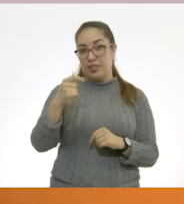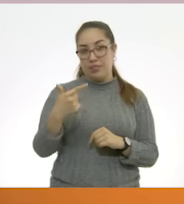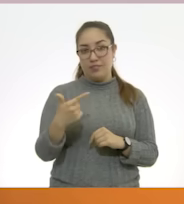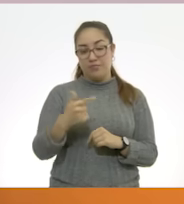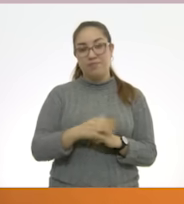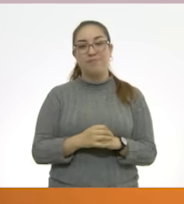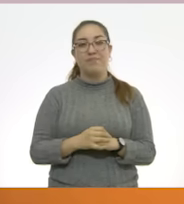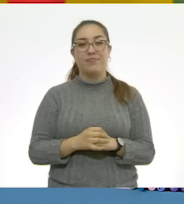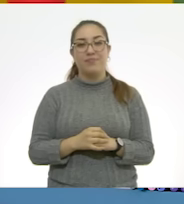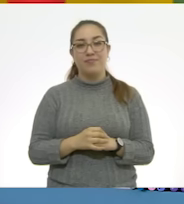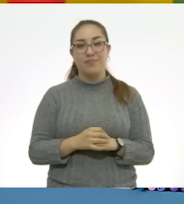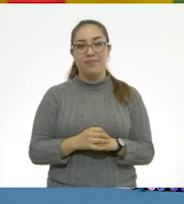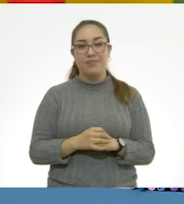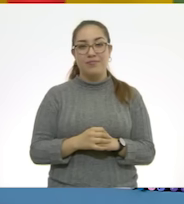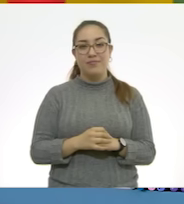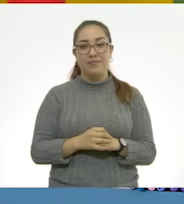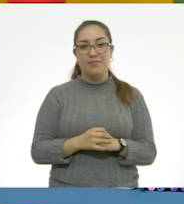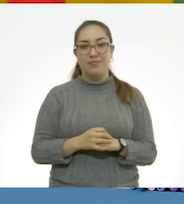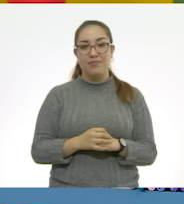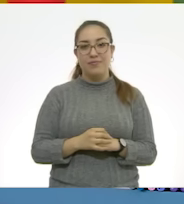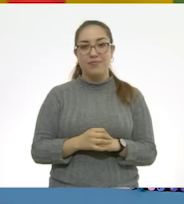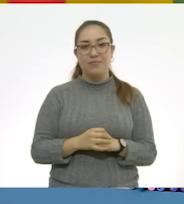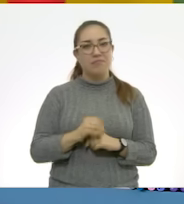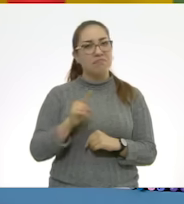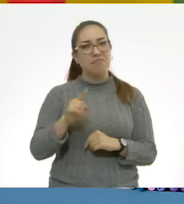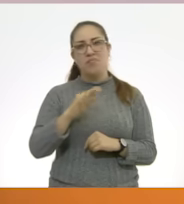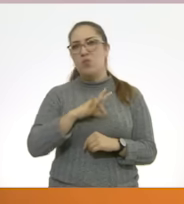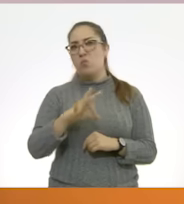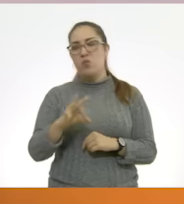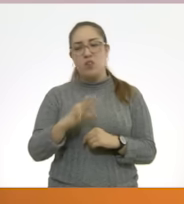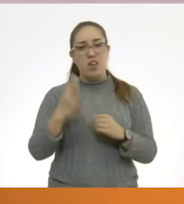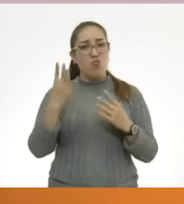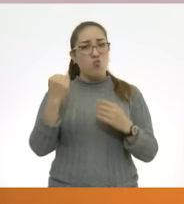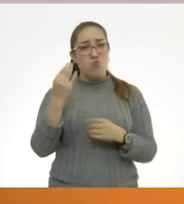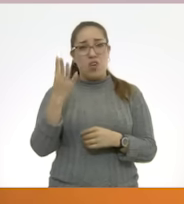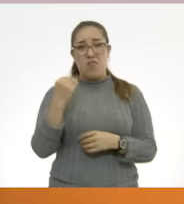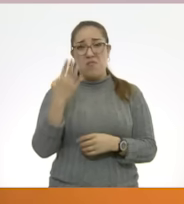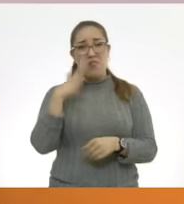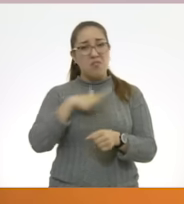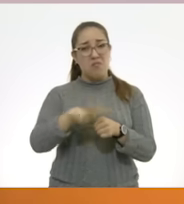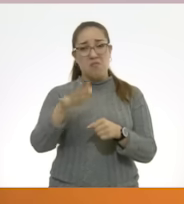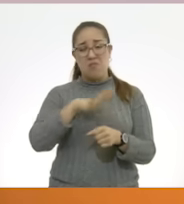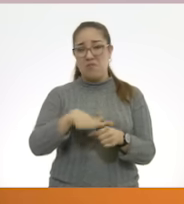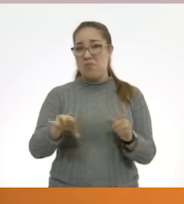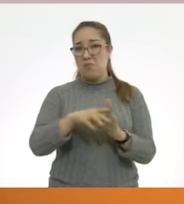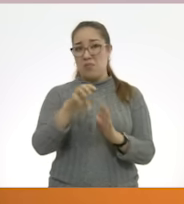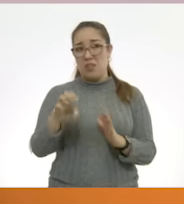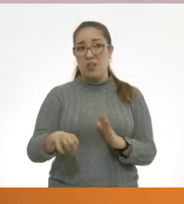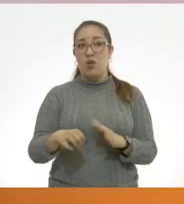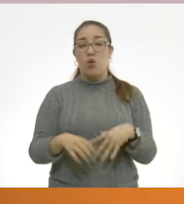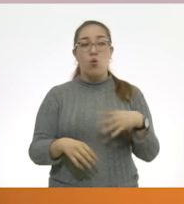27. ¡Guau! Se puede con cualquiera de la tabla del 9. Por ejemplo, 9 por 4.